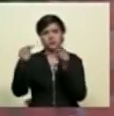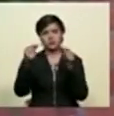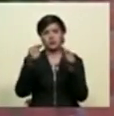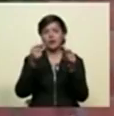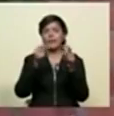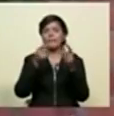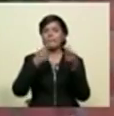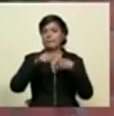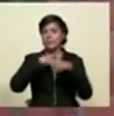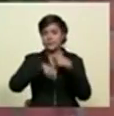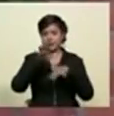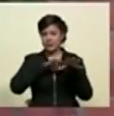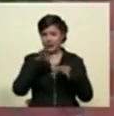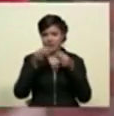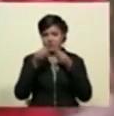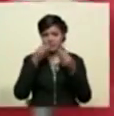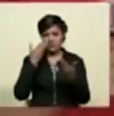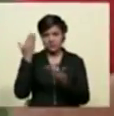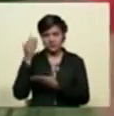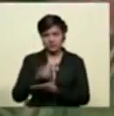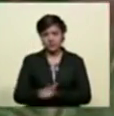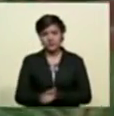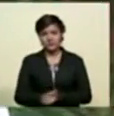pecuario. Escuchemos de inmediato. Ya incorporando a sus hijos.